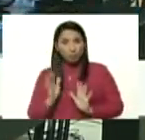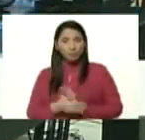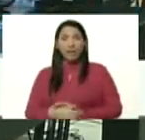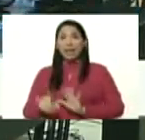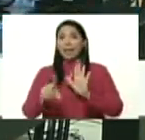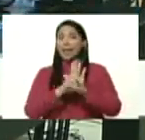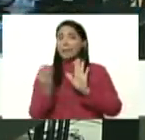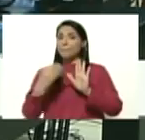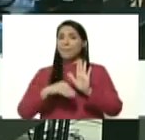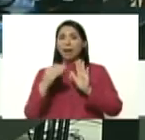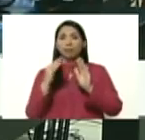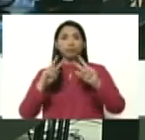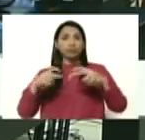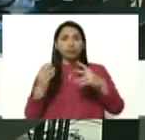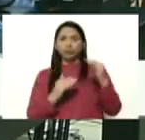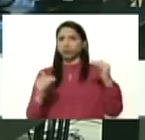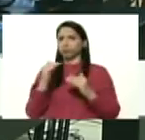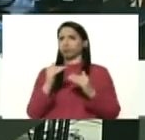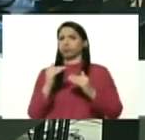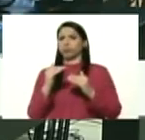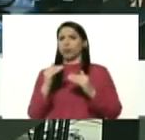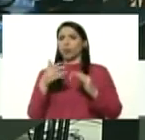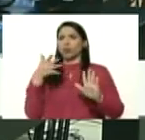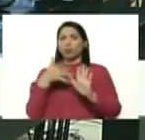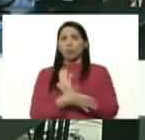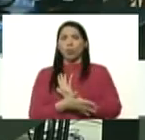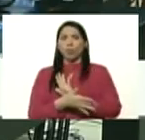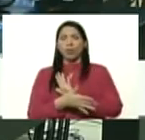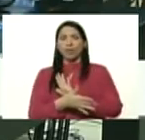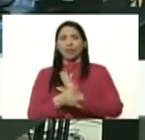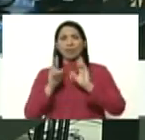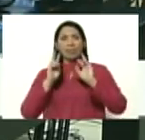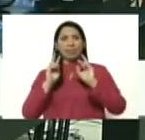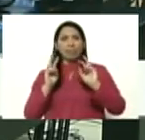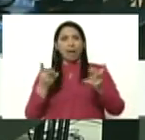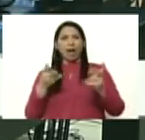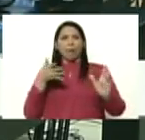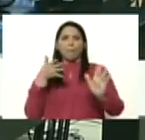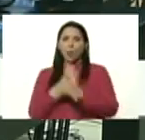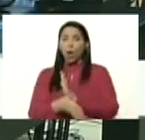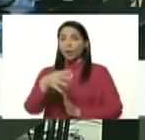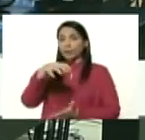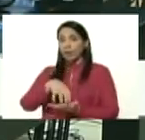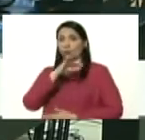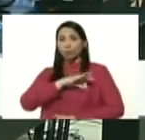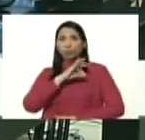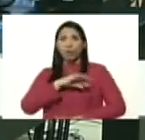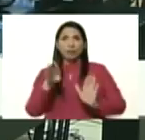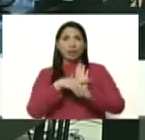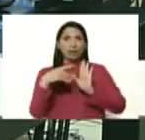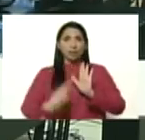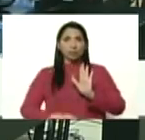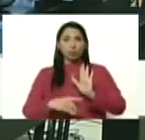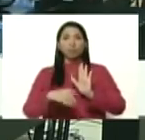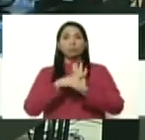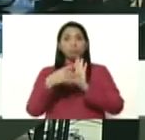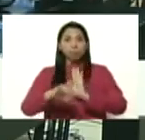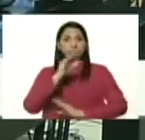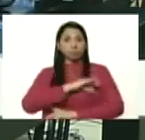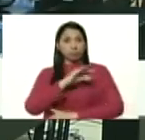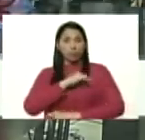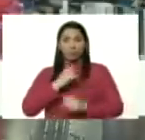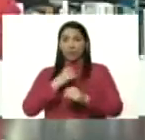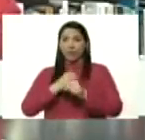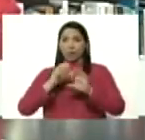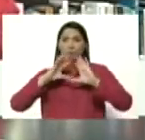más avanzada en cuanto al concepto del Estado social, de derecho, de los derechos sociales y laborales